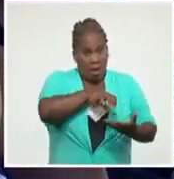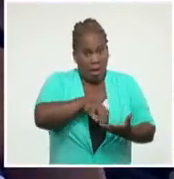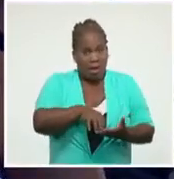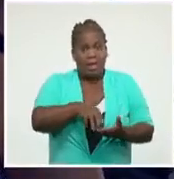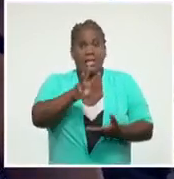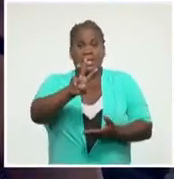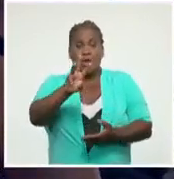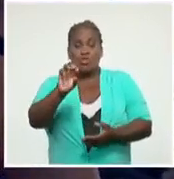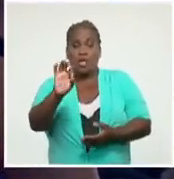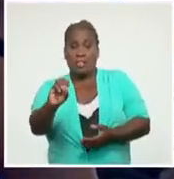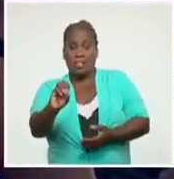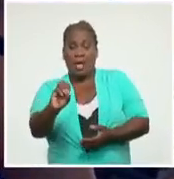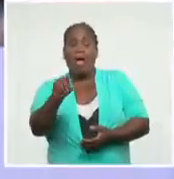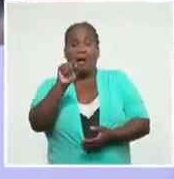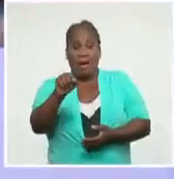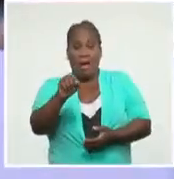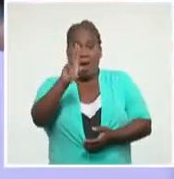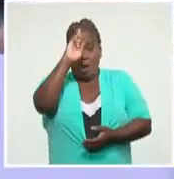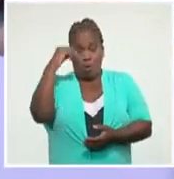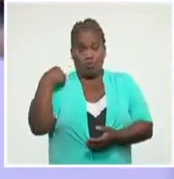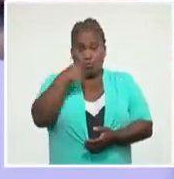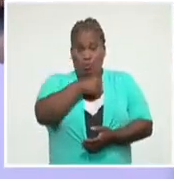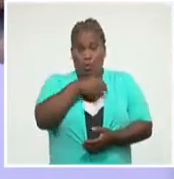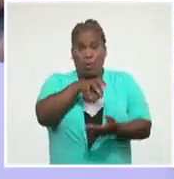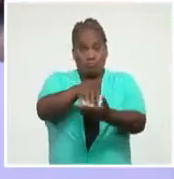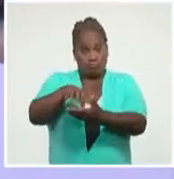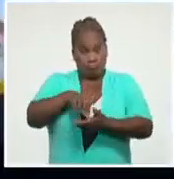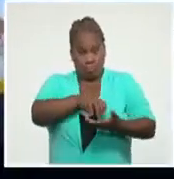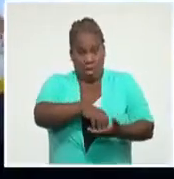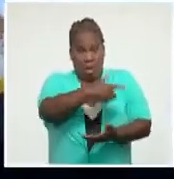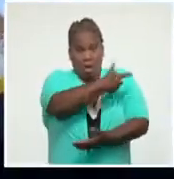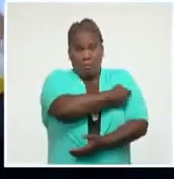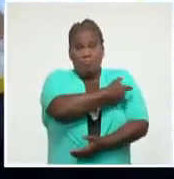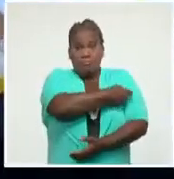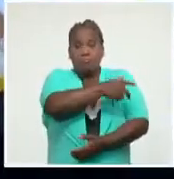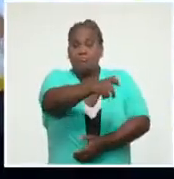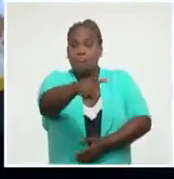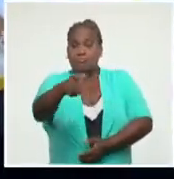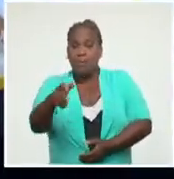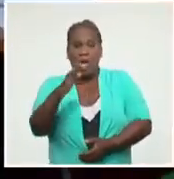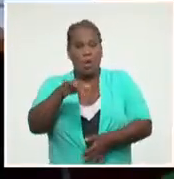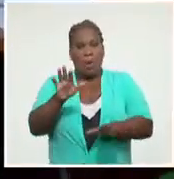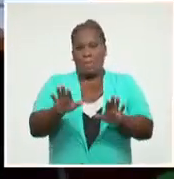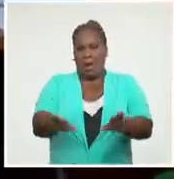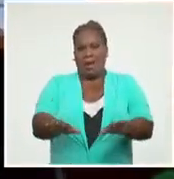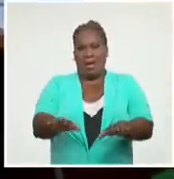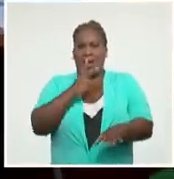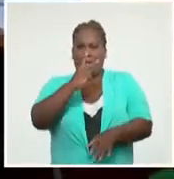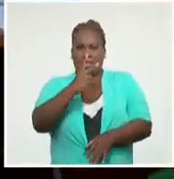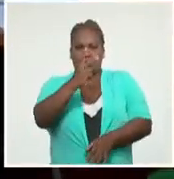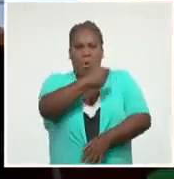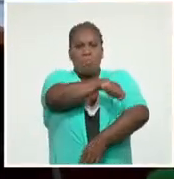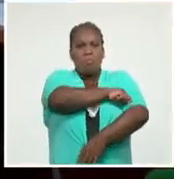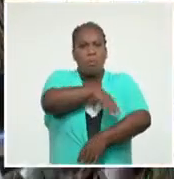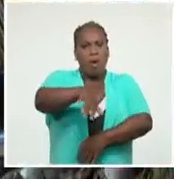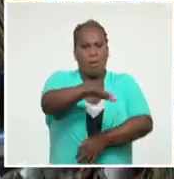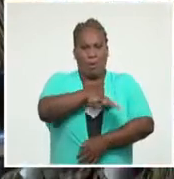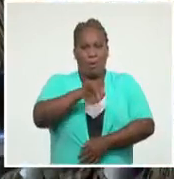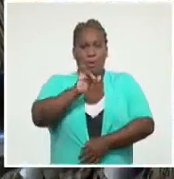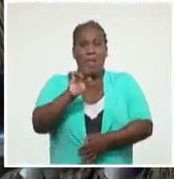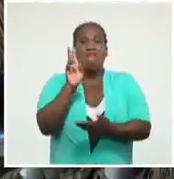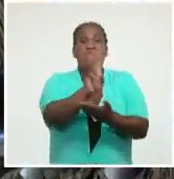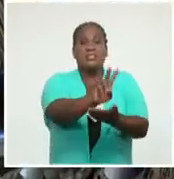380 consultorios que durante la inmunización masiva no detendrán sus funciones asistenciales, tampoco la pesquisa activa.